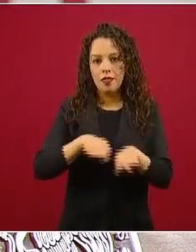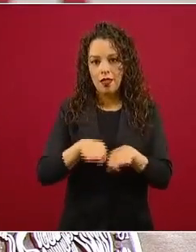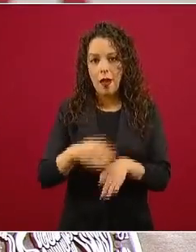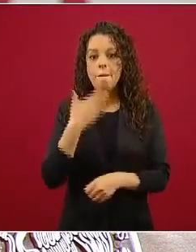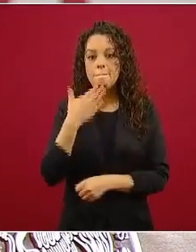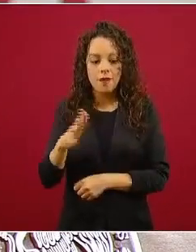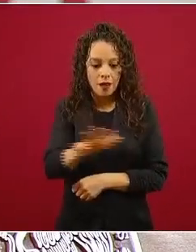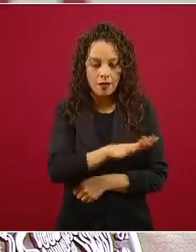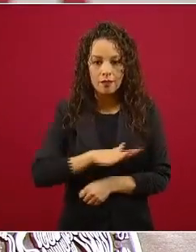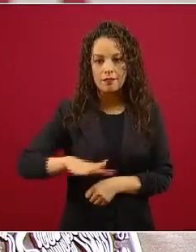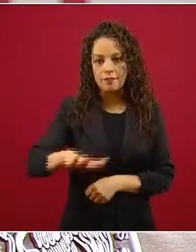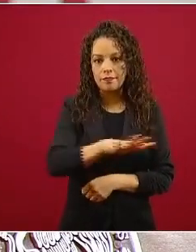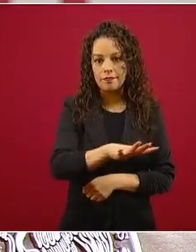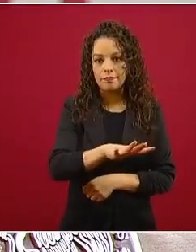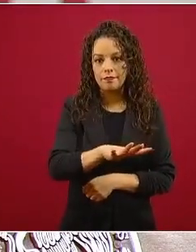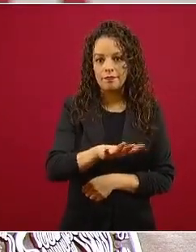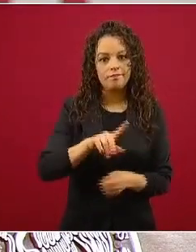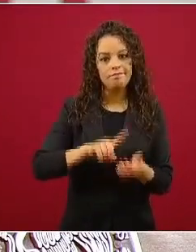abajo.